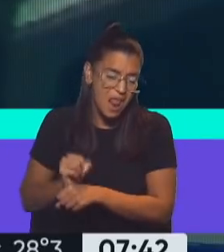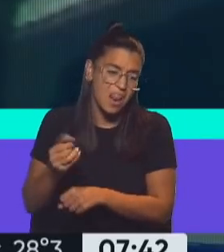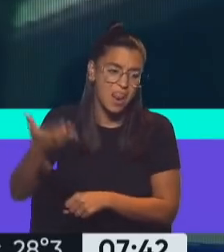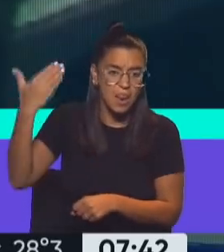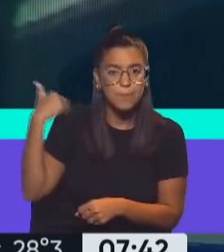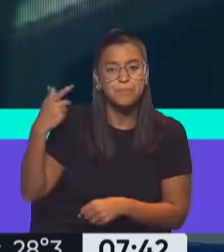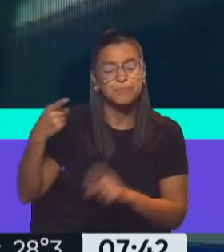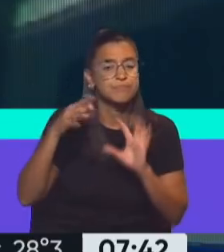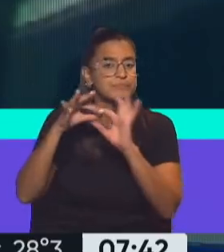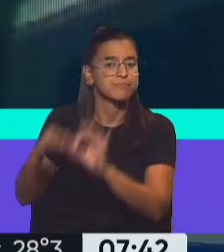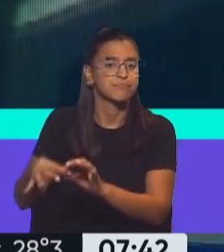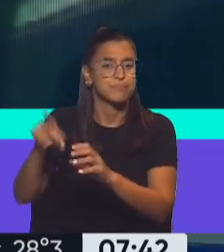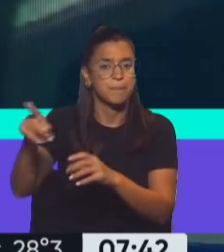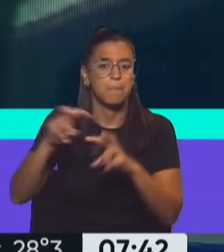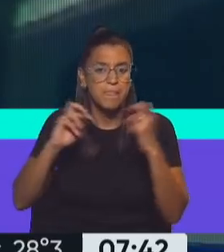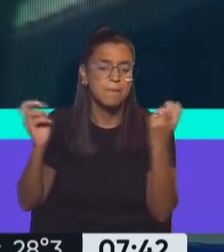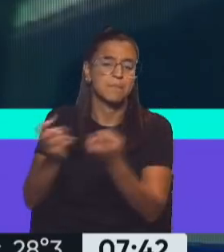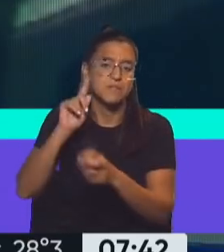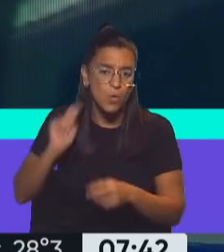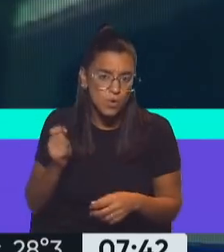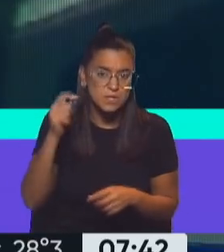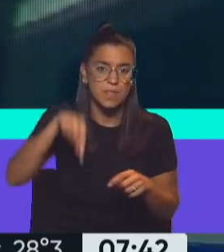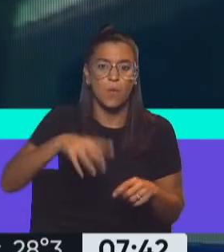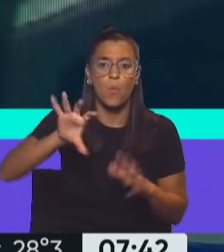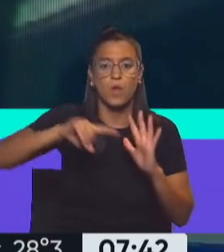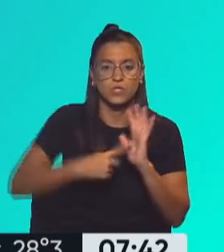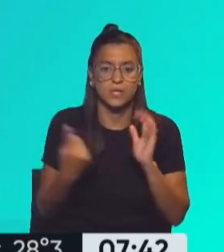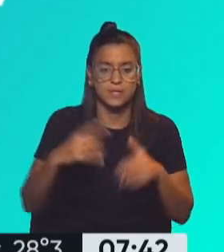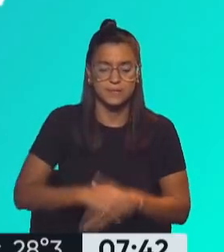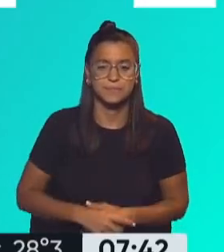oportunamente relacionada con la denominada mesa judicial en la provincia de Buenos Aires.